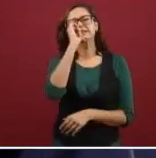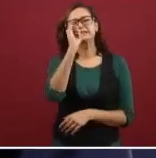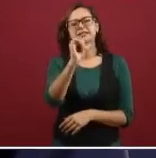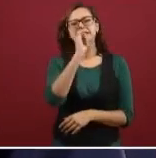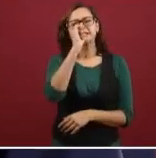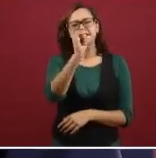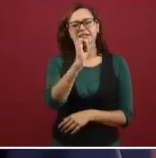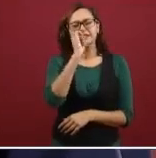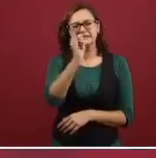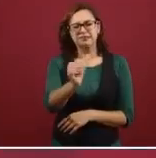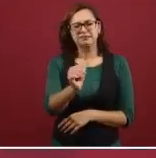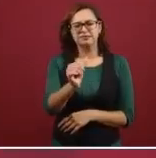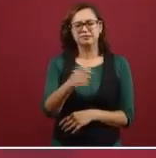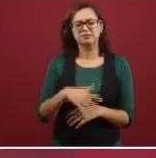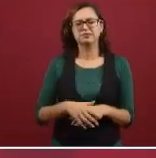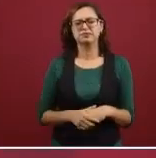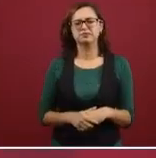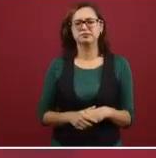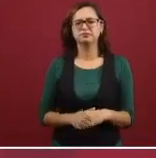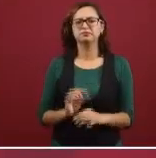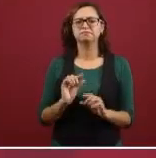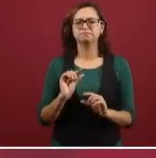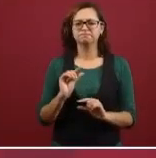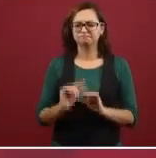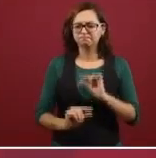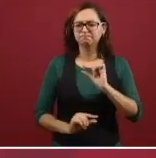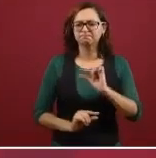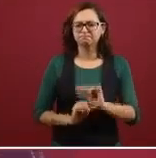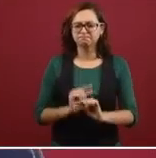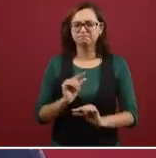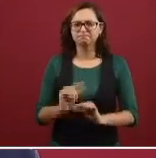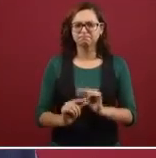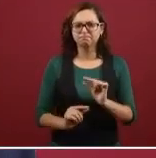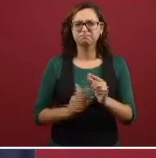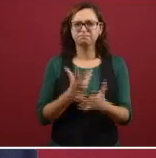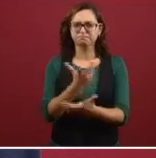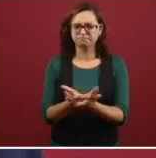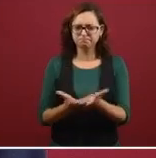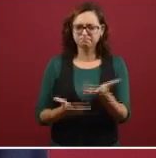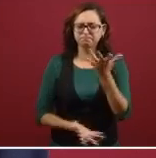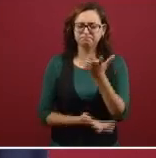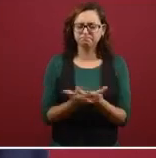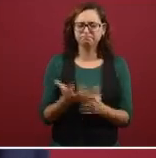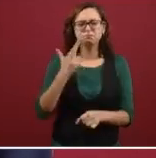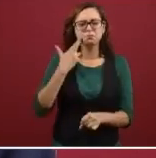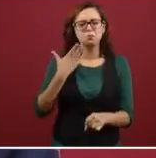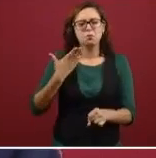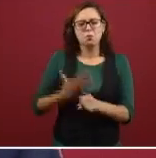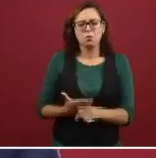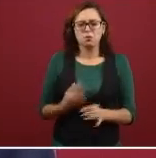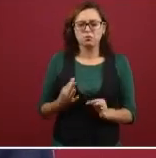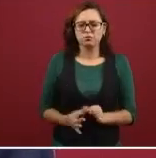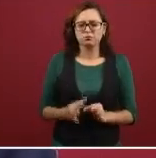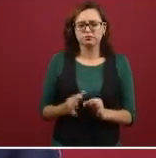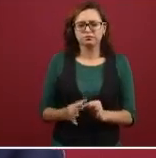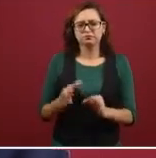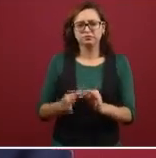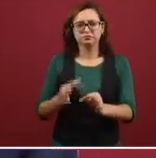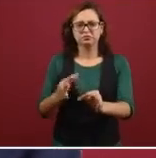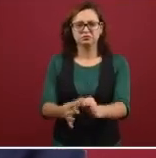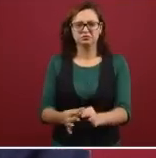Vamos a actuar con responsabilidad, todos, sin